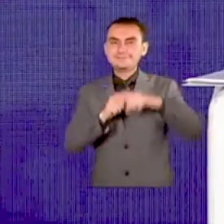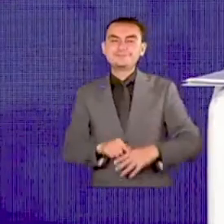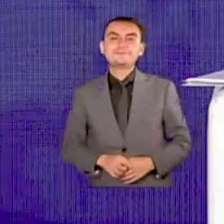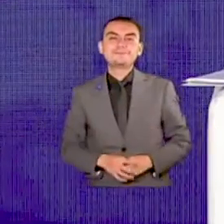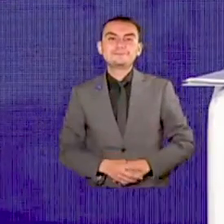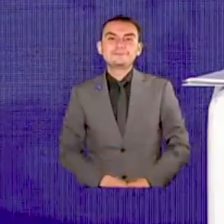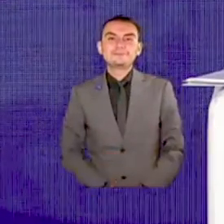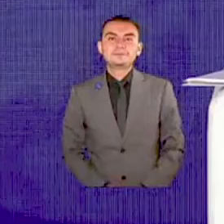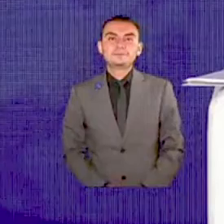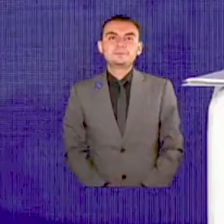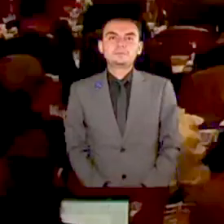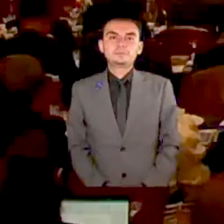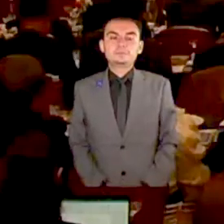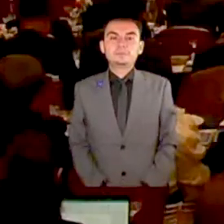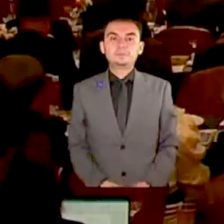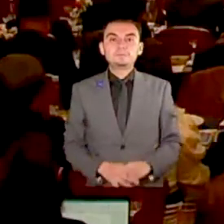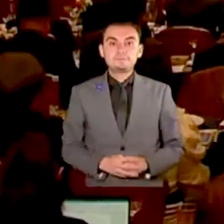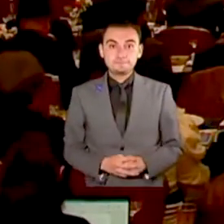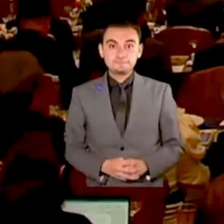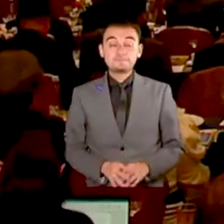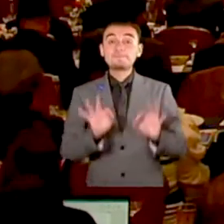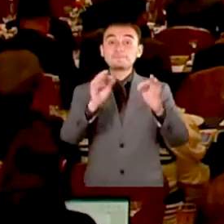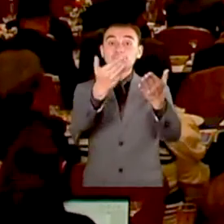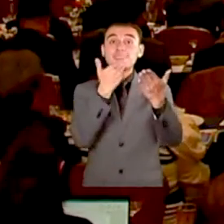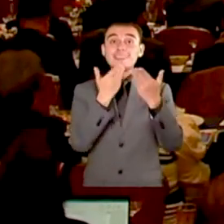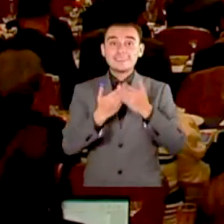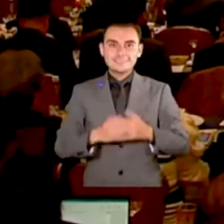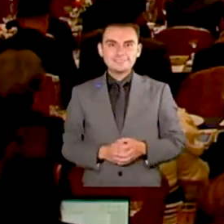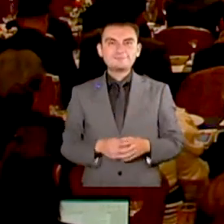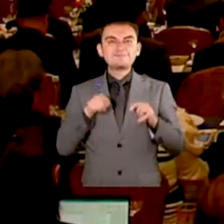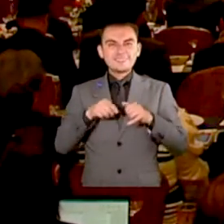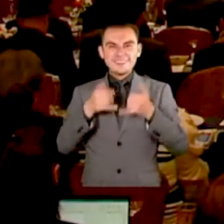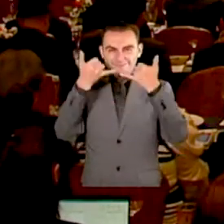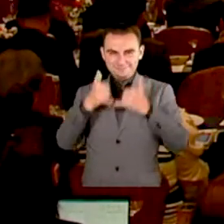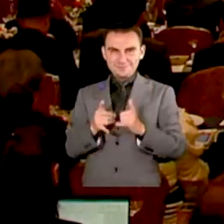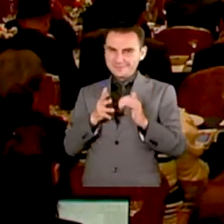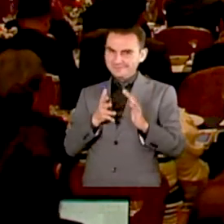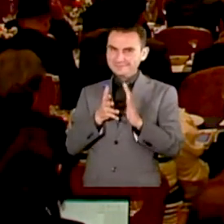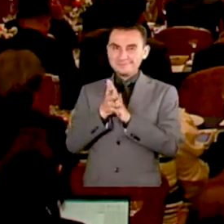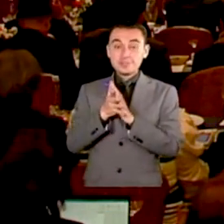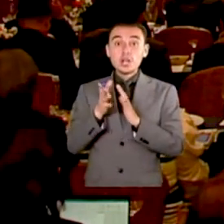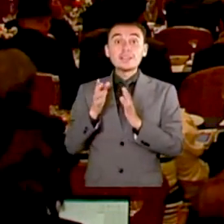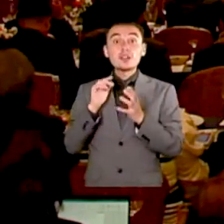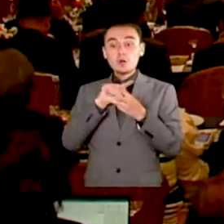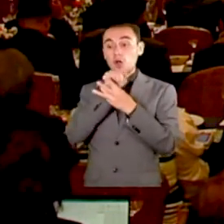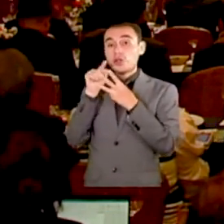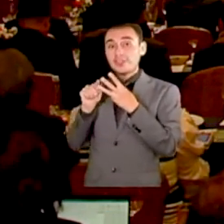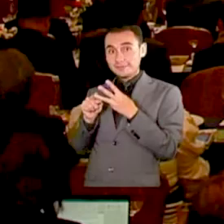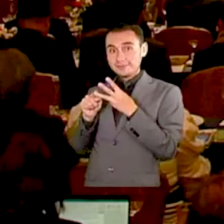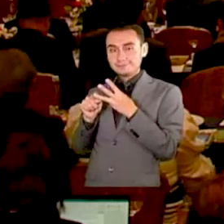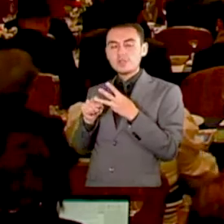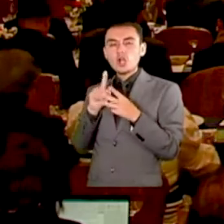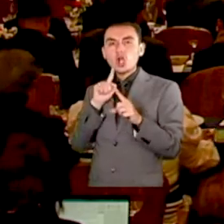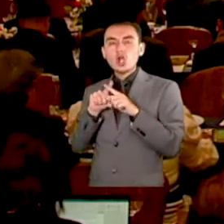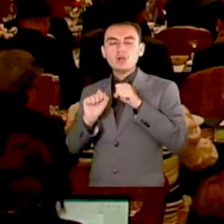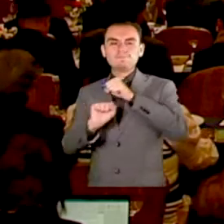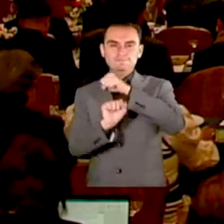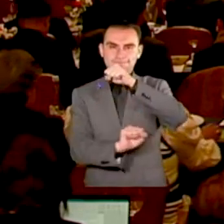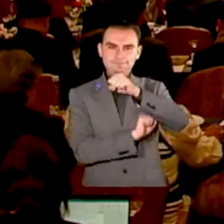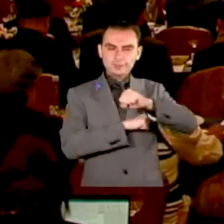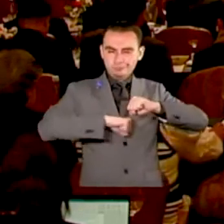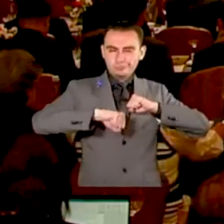Nación. Muchas gracias, señora Procuradora, y de esta manera damos por finalizado el tercer panel,